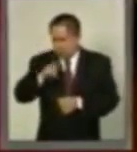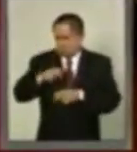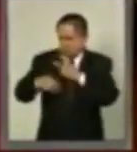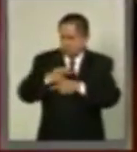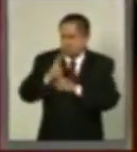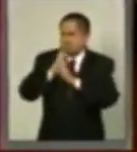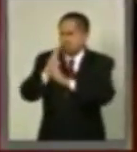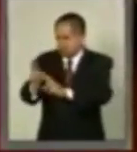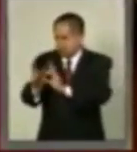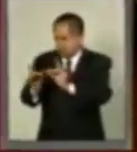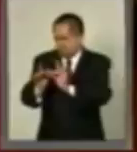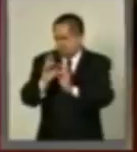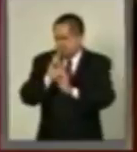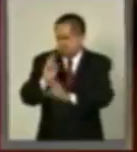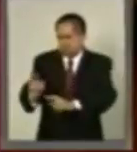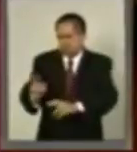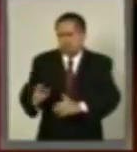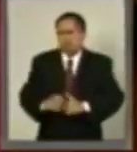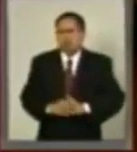contesté.